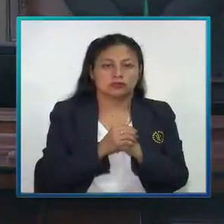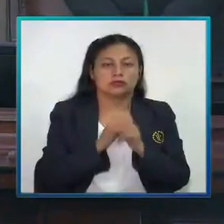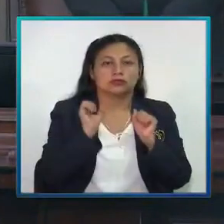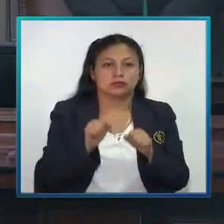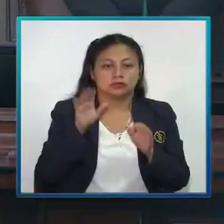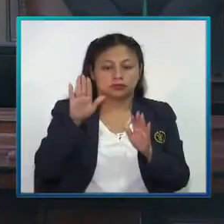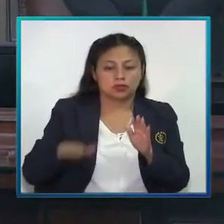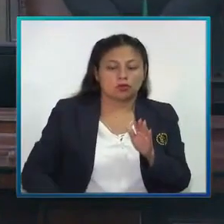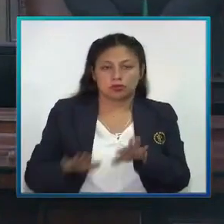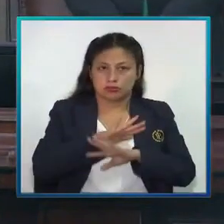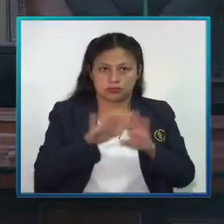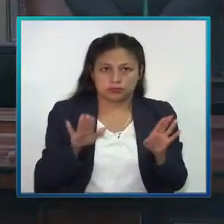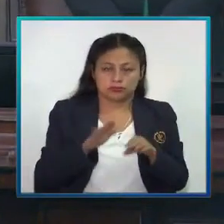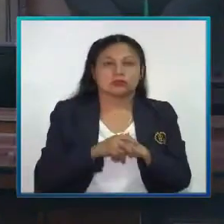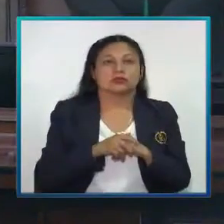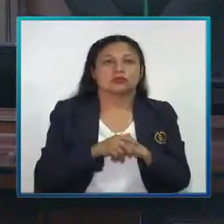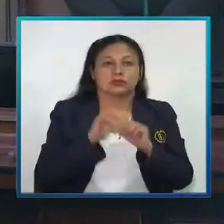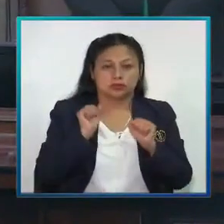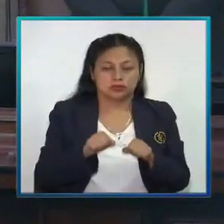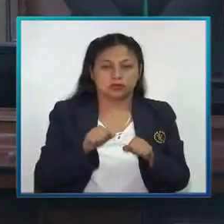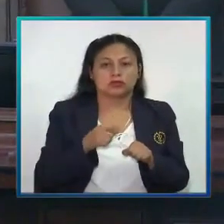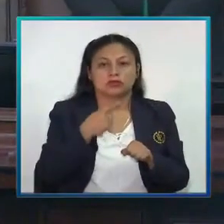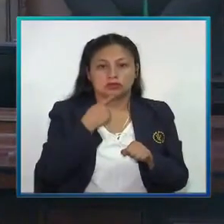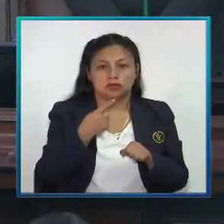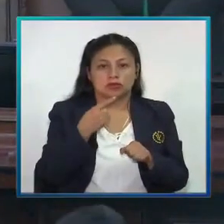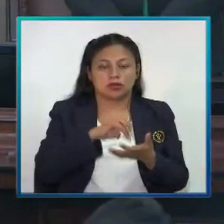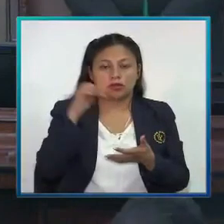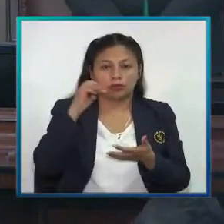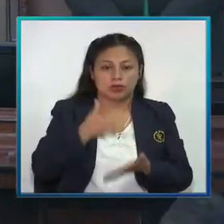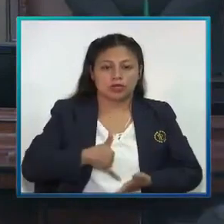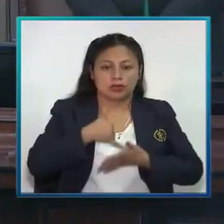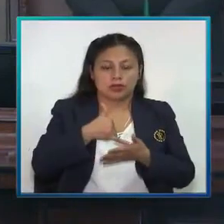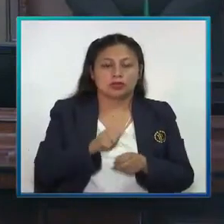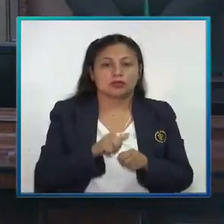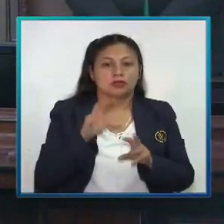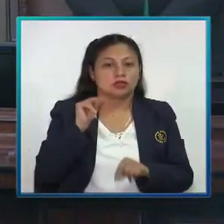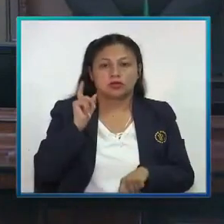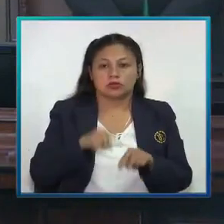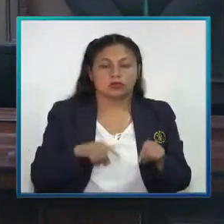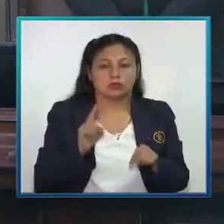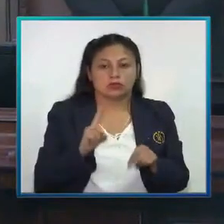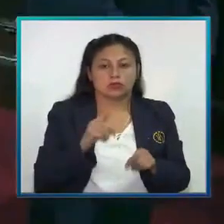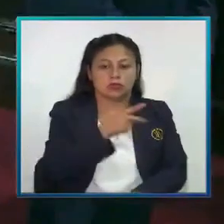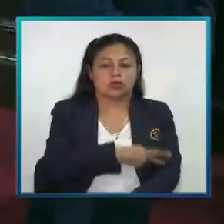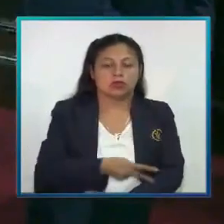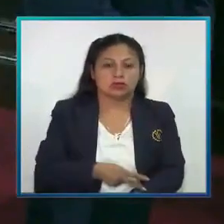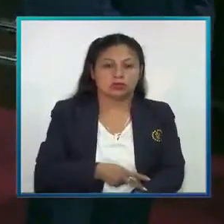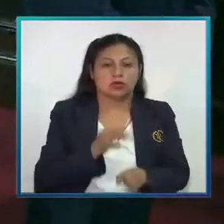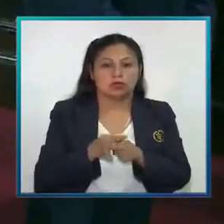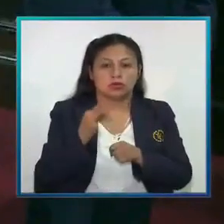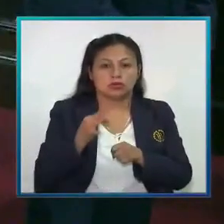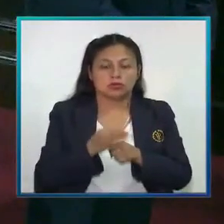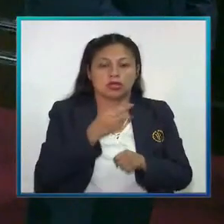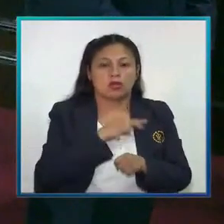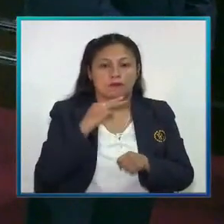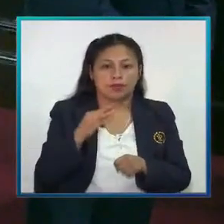Pueden bajar la mano. Si así lo hicieren, la patria los premie. De lo contrario, la historia y el pueblo se